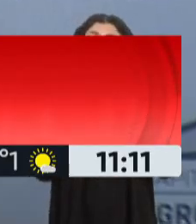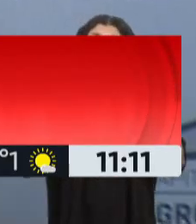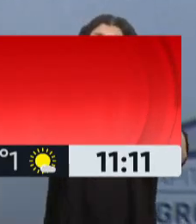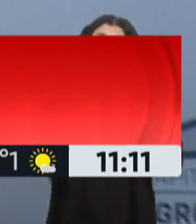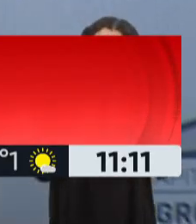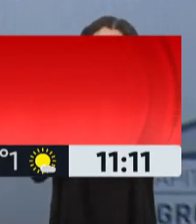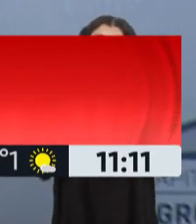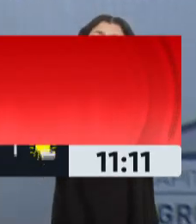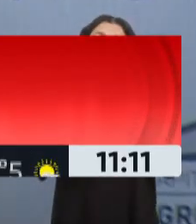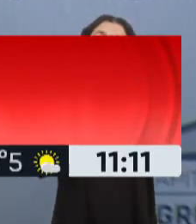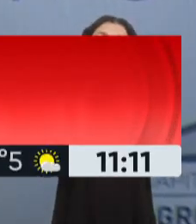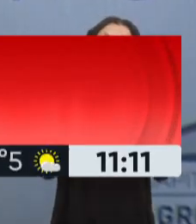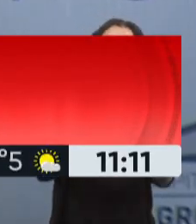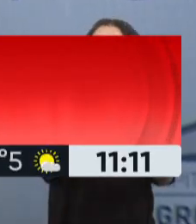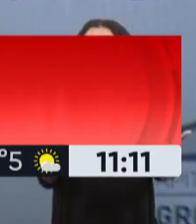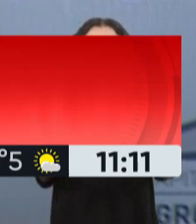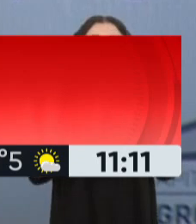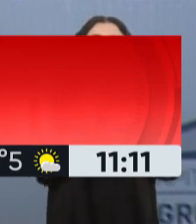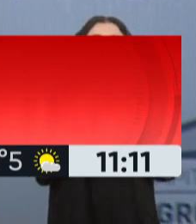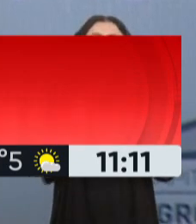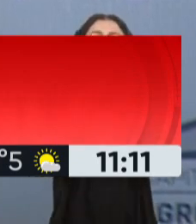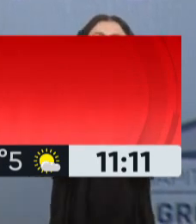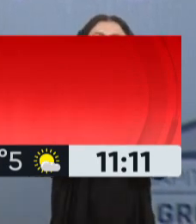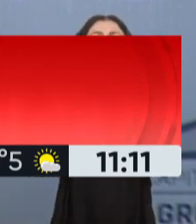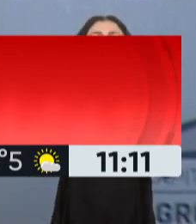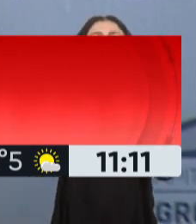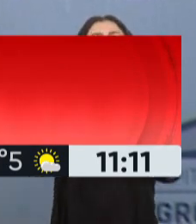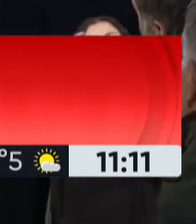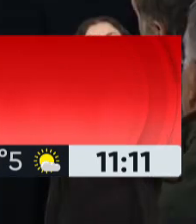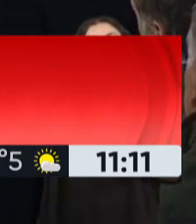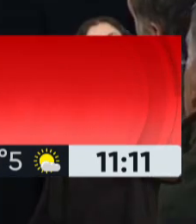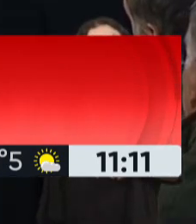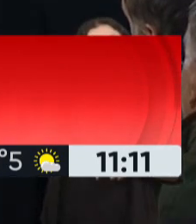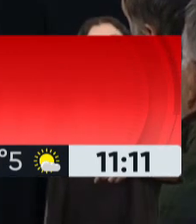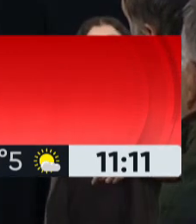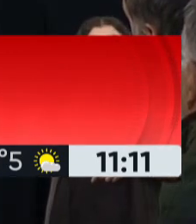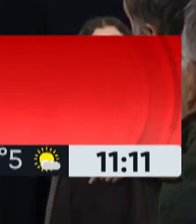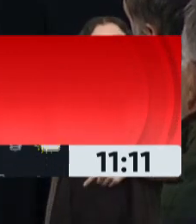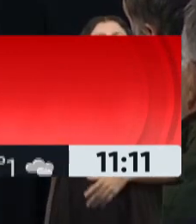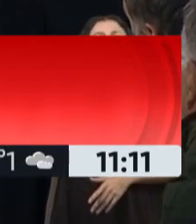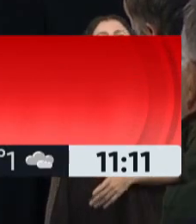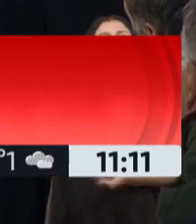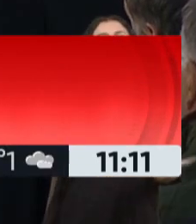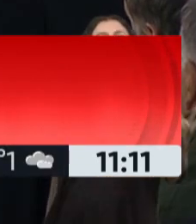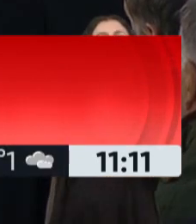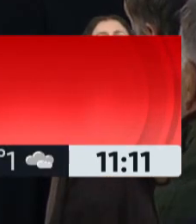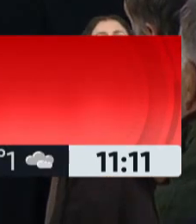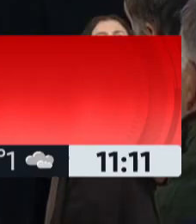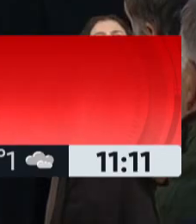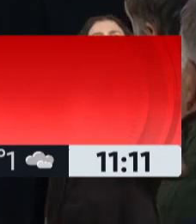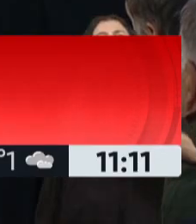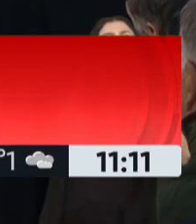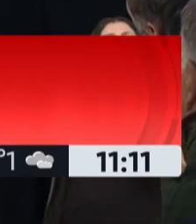También quiero dar las gracias al queridísimo profe Espert, que es el presidente de la Comisión de Presupuesto de la Cámara